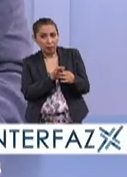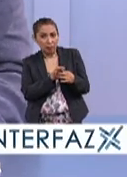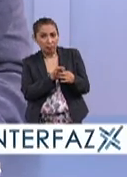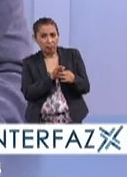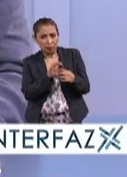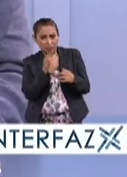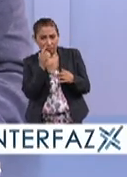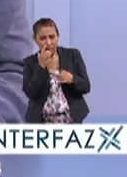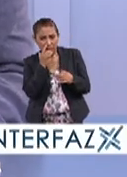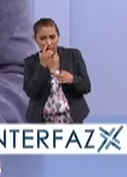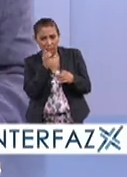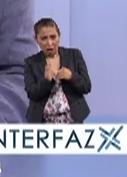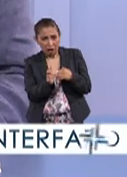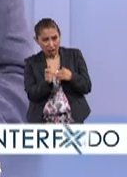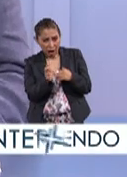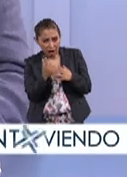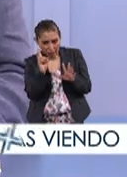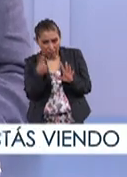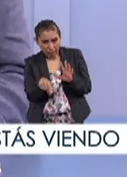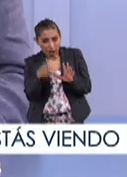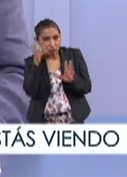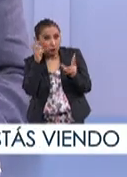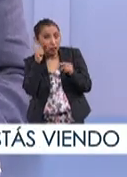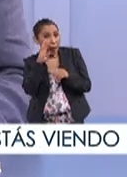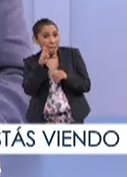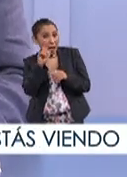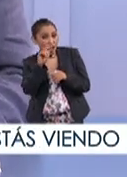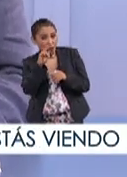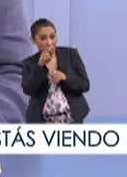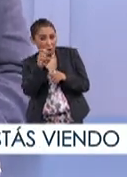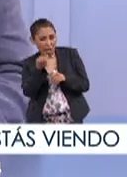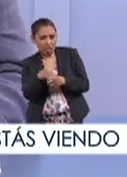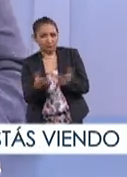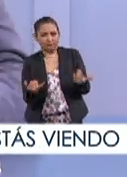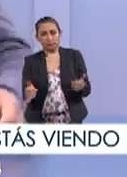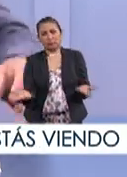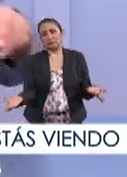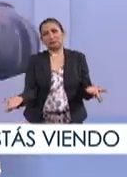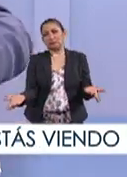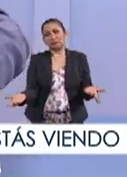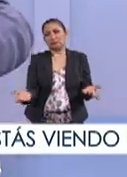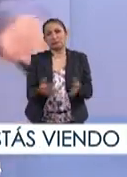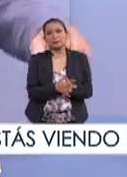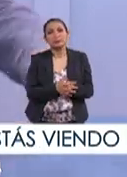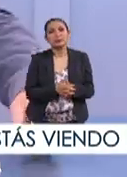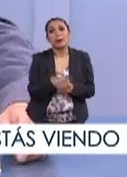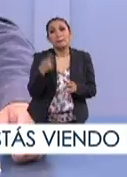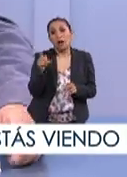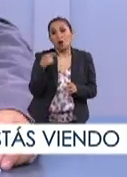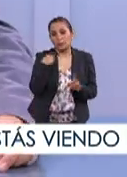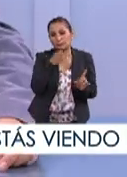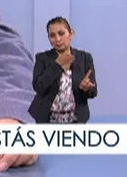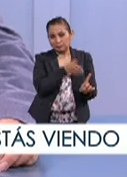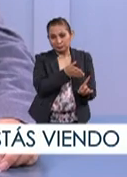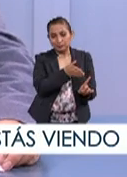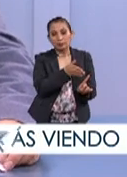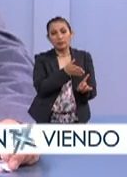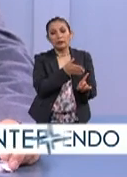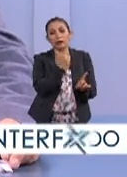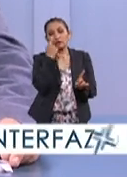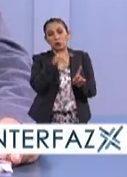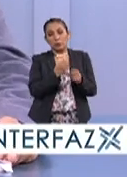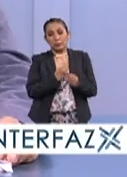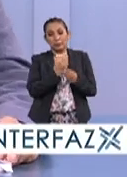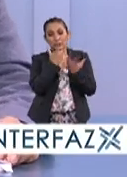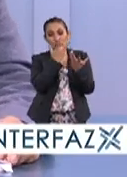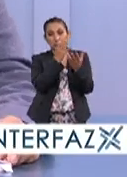rara vez termina escuchando a Beethoven, por ejemplo, ¿no? Pero a lo que íbamos, yo creo que